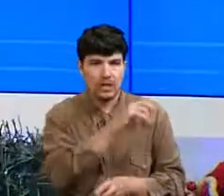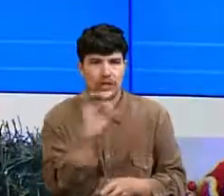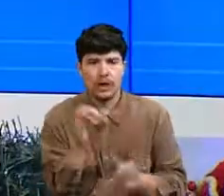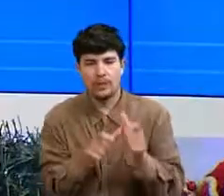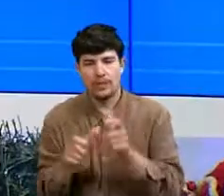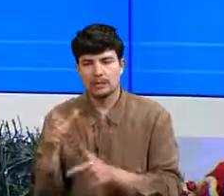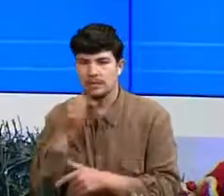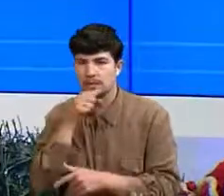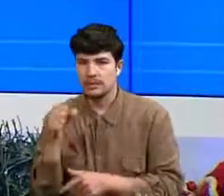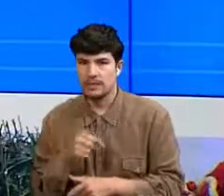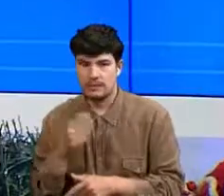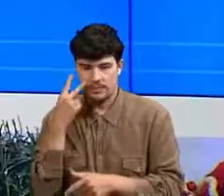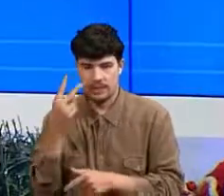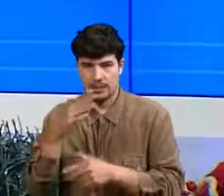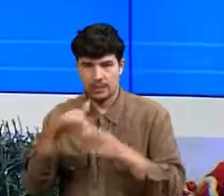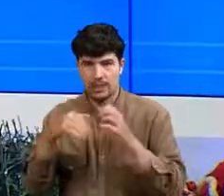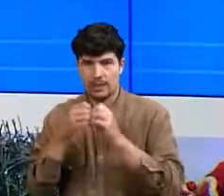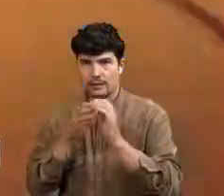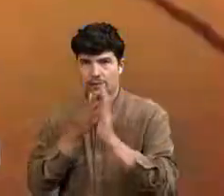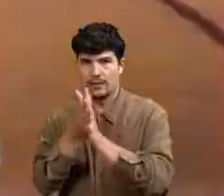día en Oriente Noticias.